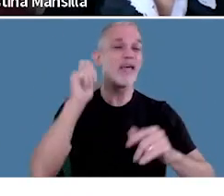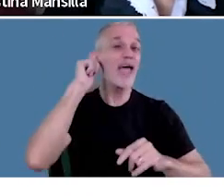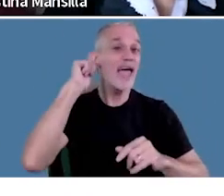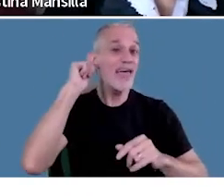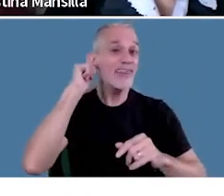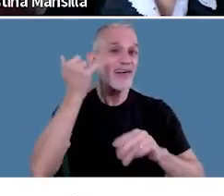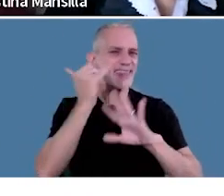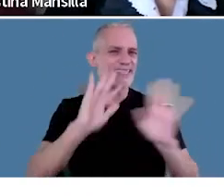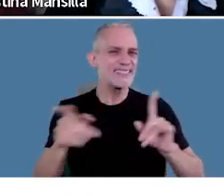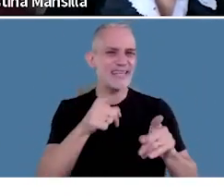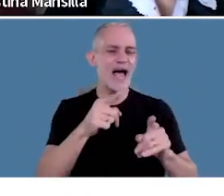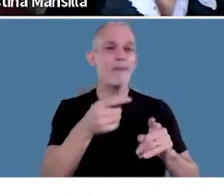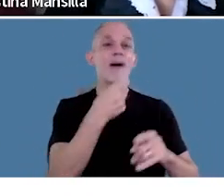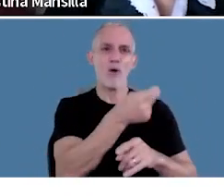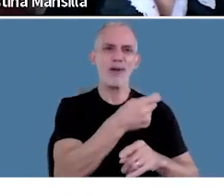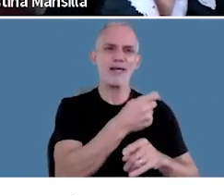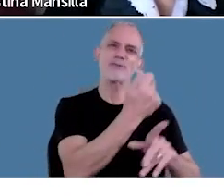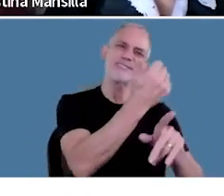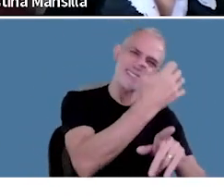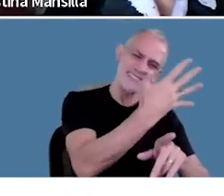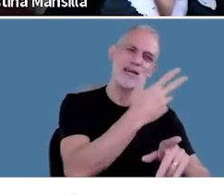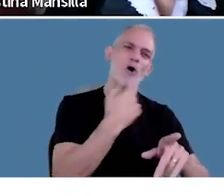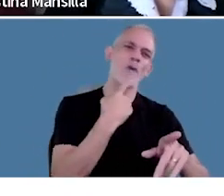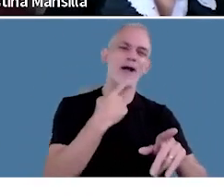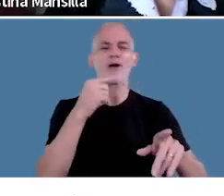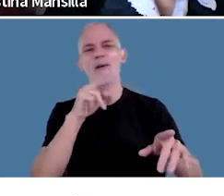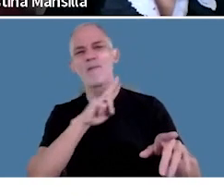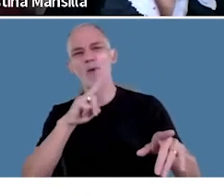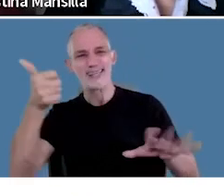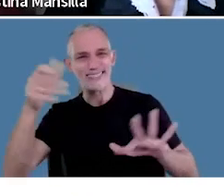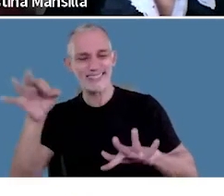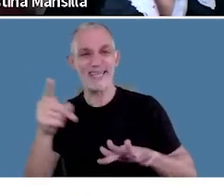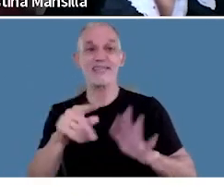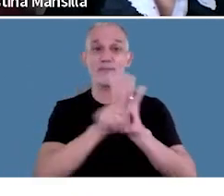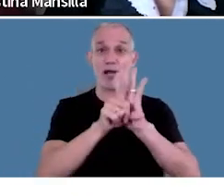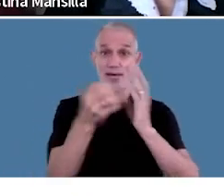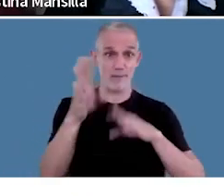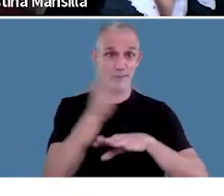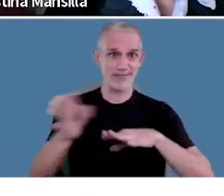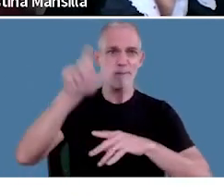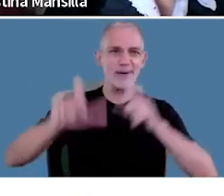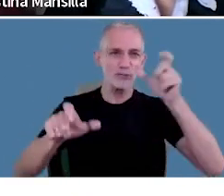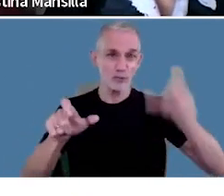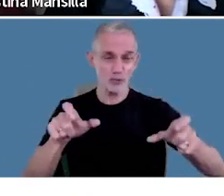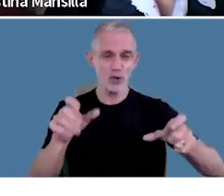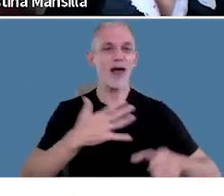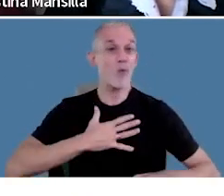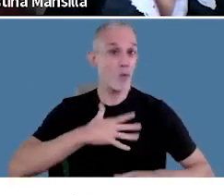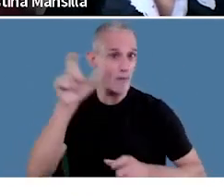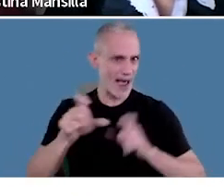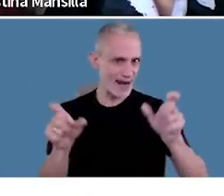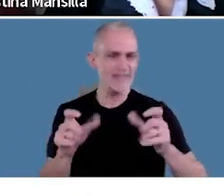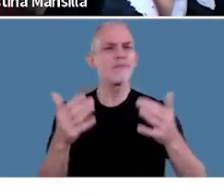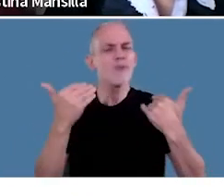la edad jubilatoria, y a partir de la vigencia de la ley, estas personas humanas